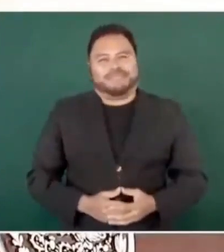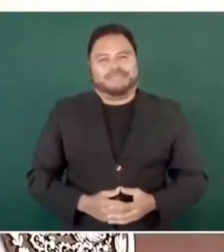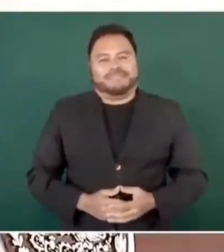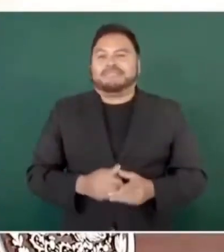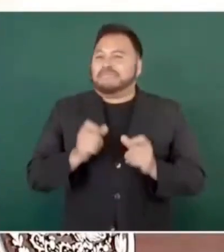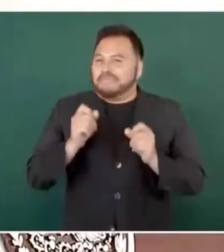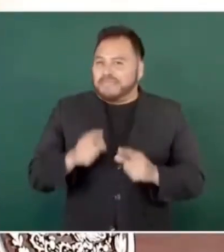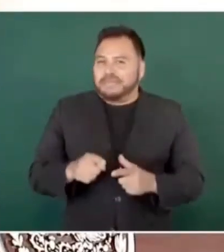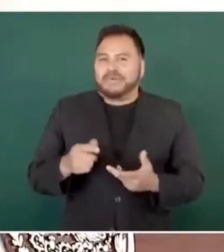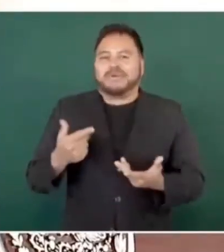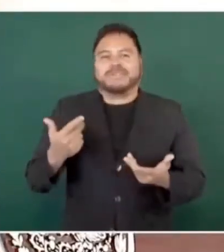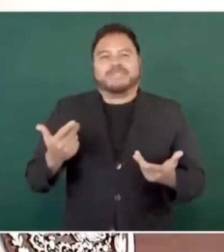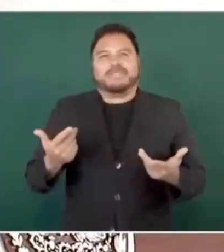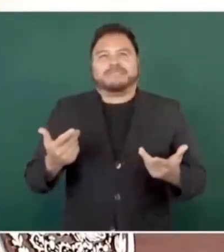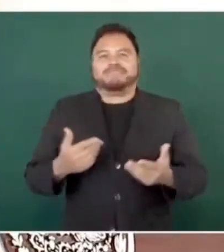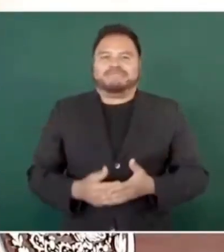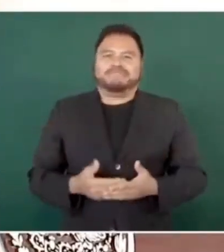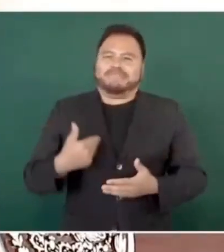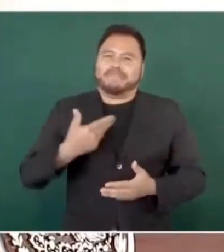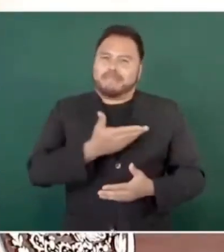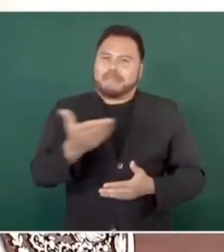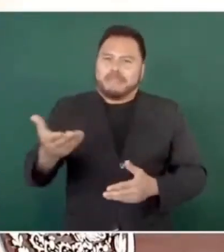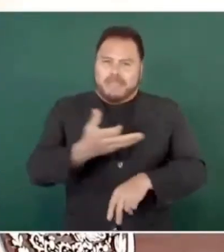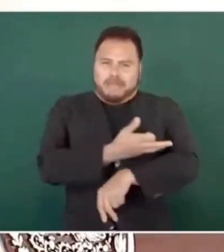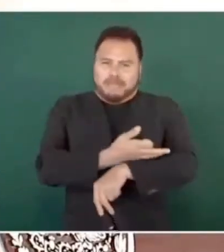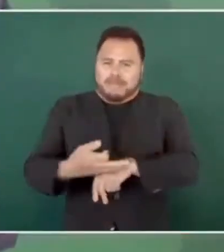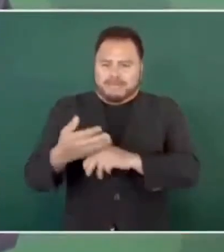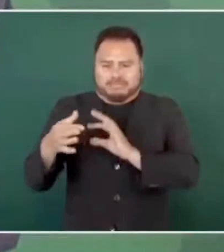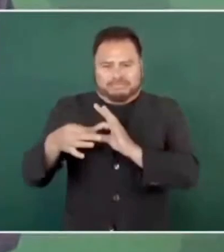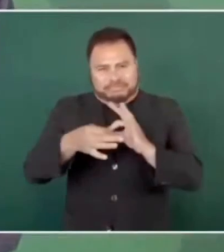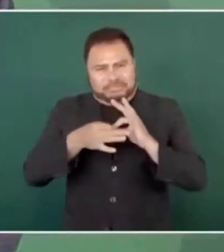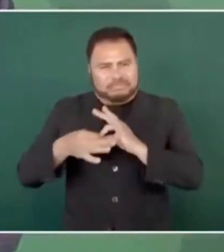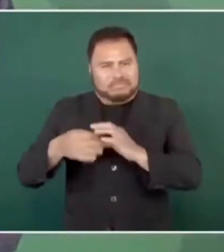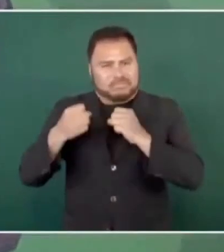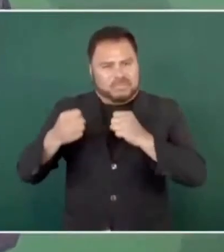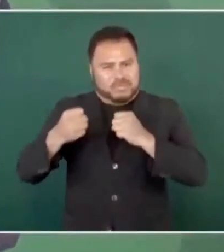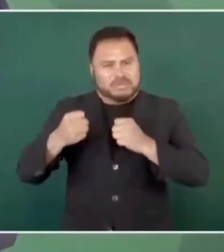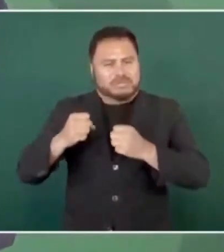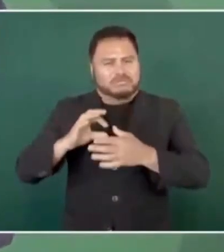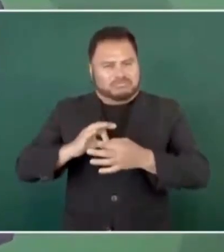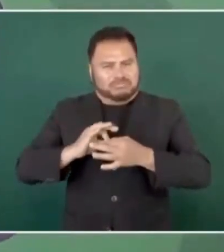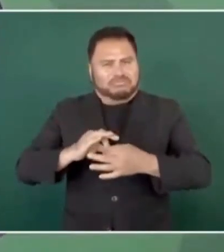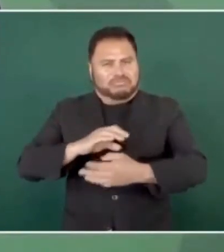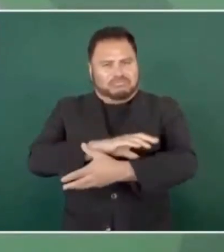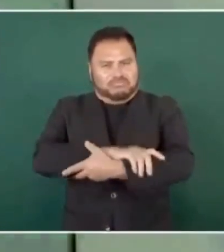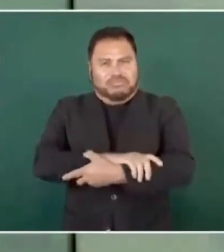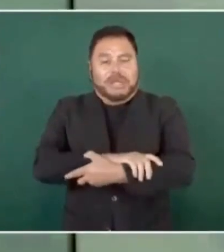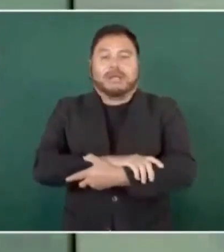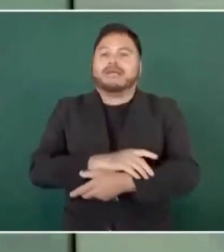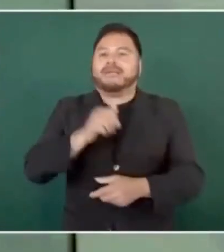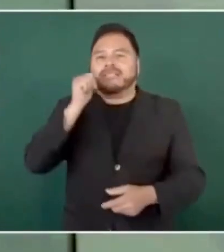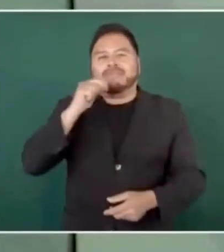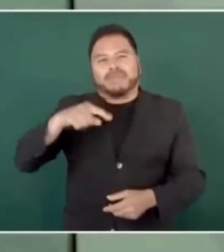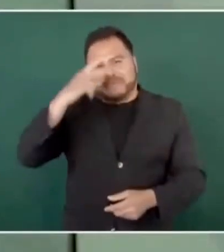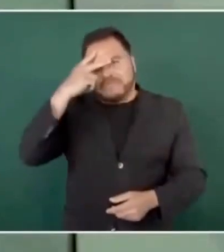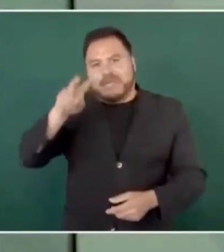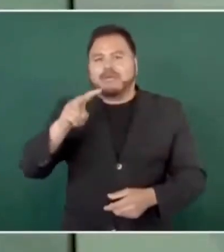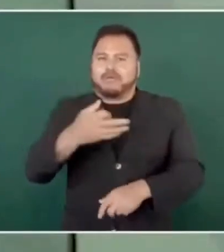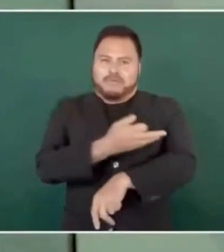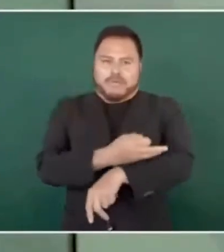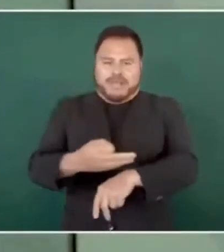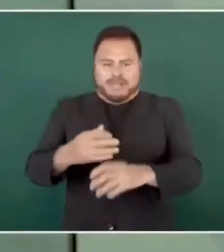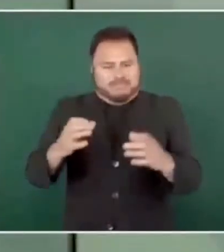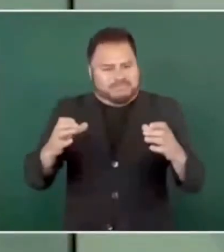la solidaridad familiar. La familia en México es la institución